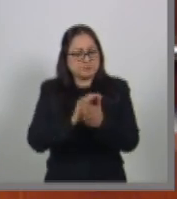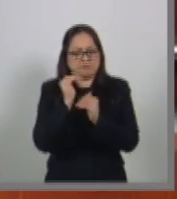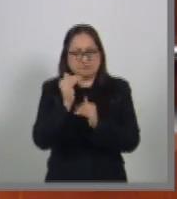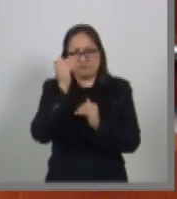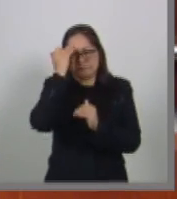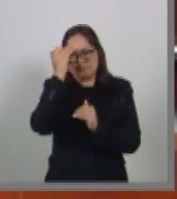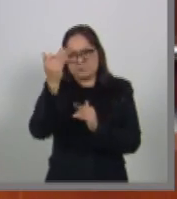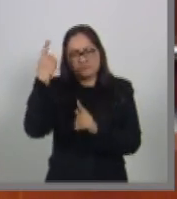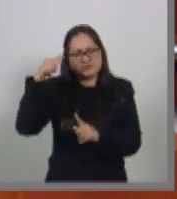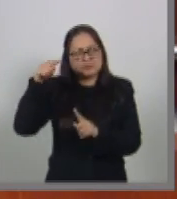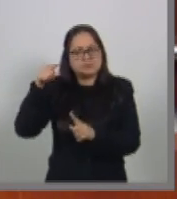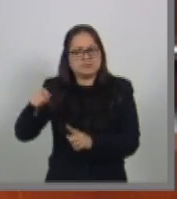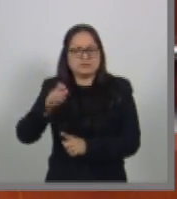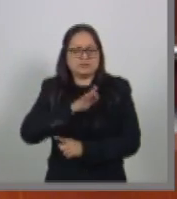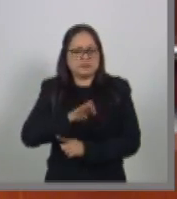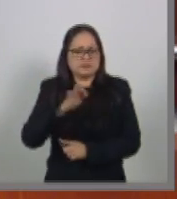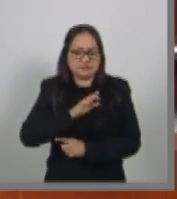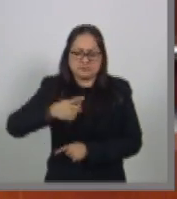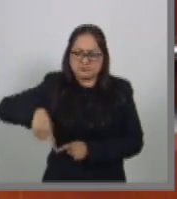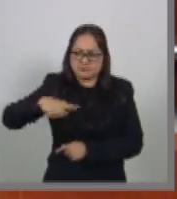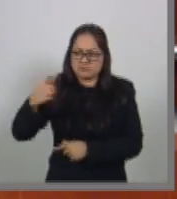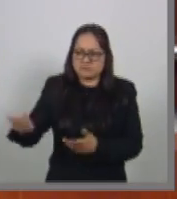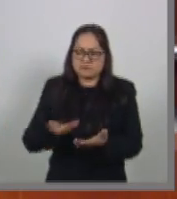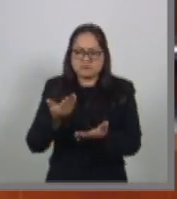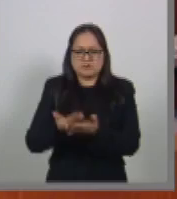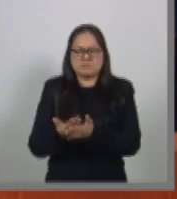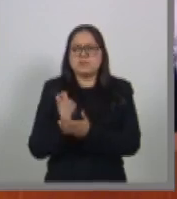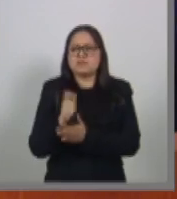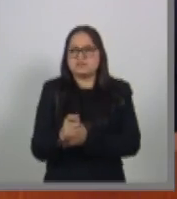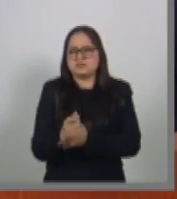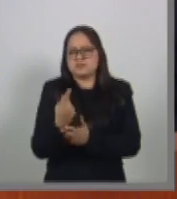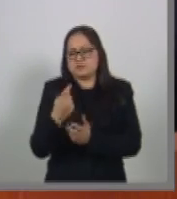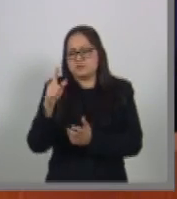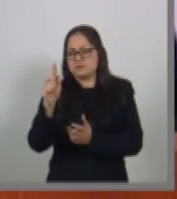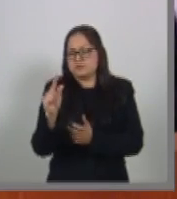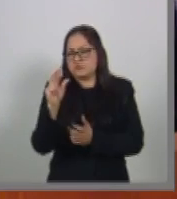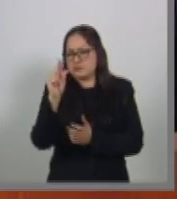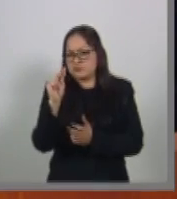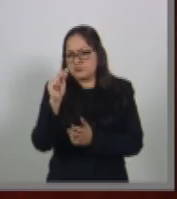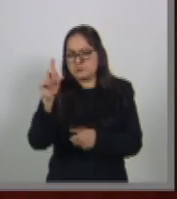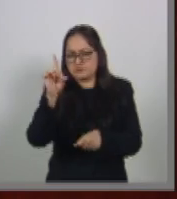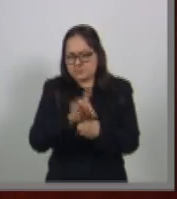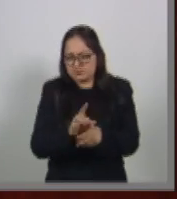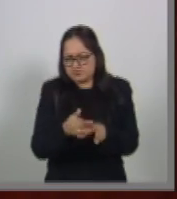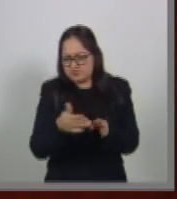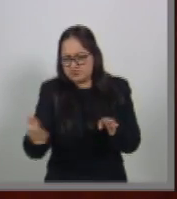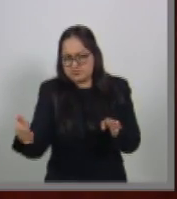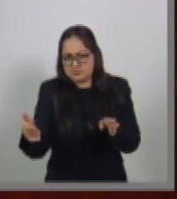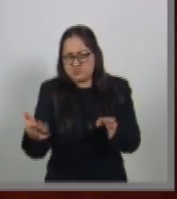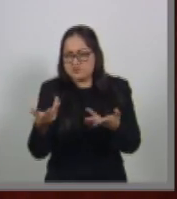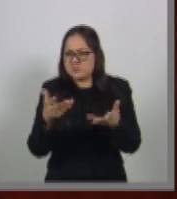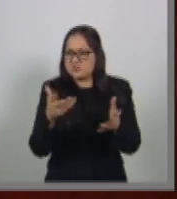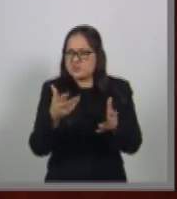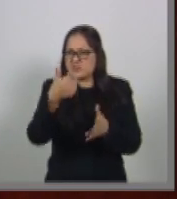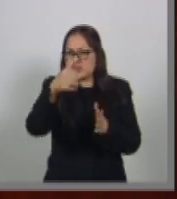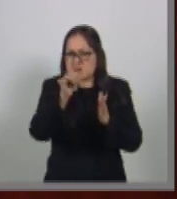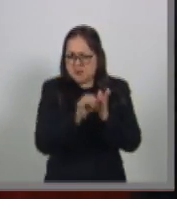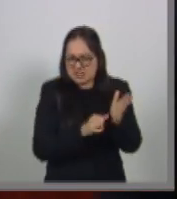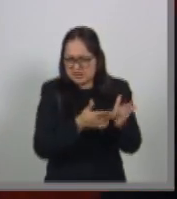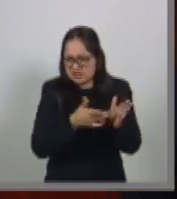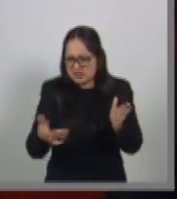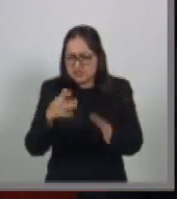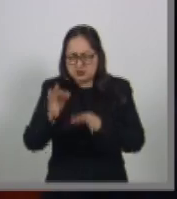perentorio al que se propone no sea mayor de 180 días naturales, que es aproximadamente